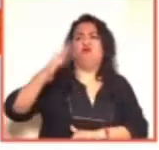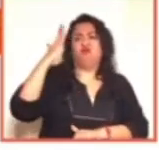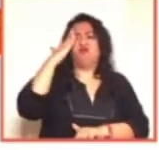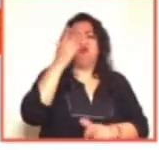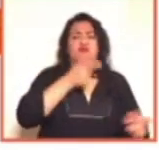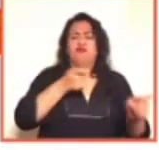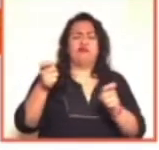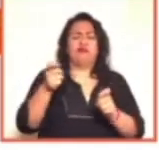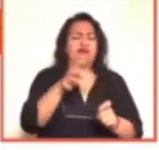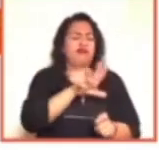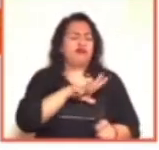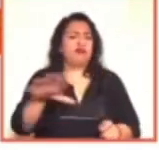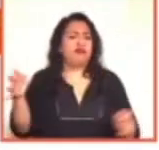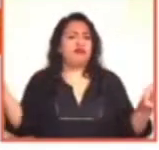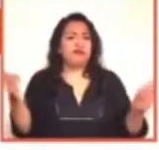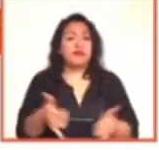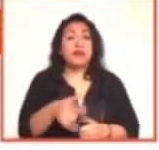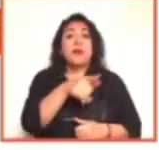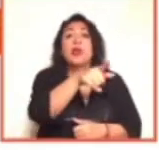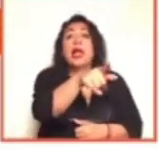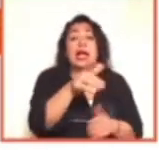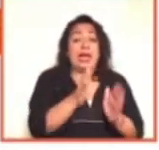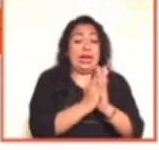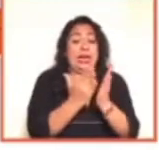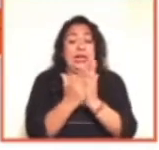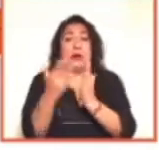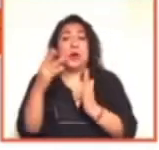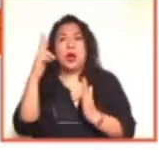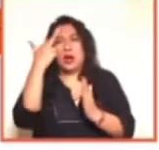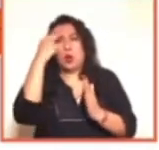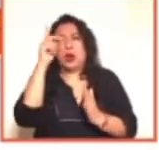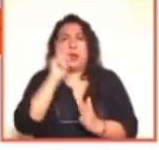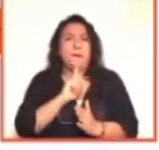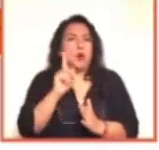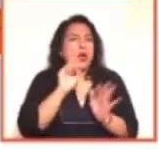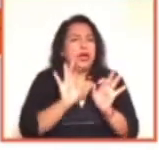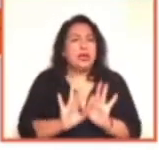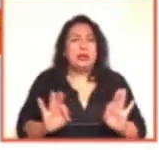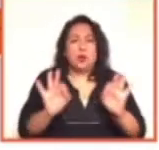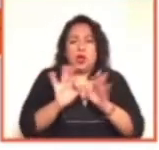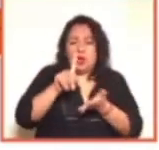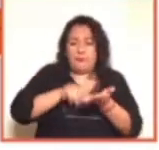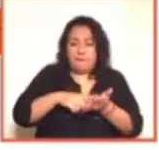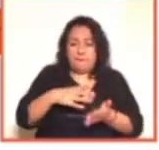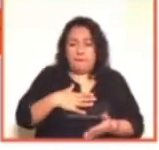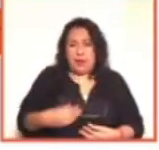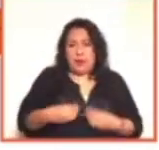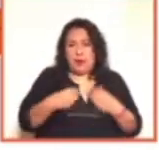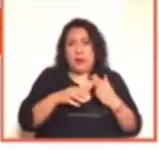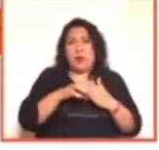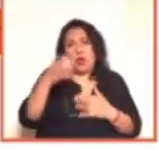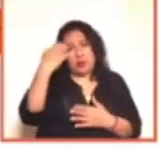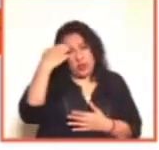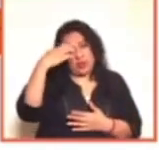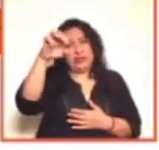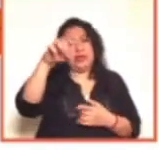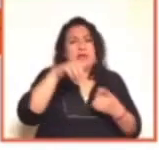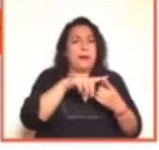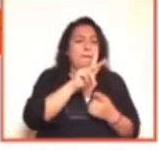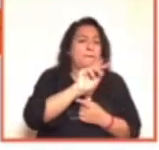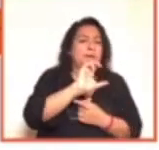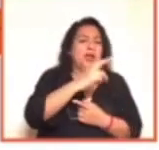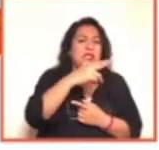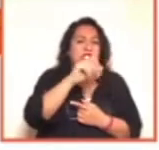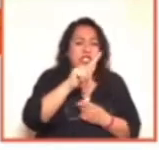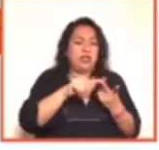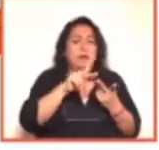A lo largo del texto, Isabel Allende recuerda a algunas mujeres imprescindibles en su vida, como sus añoradas Panchita y Paula, a